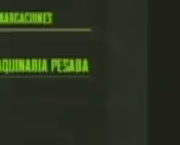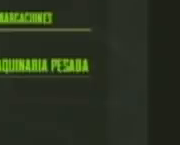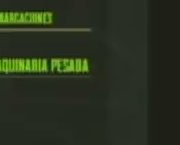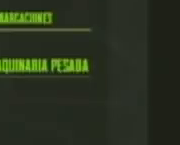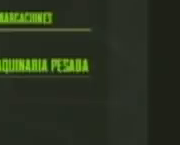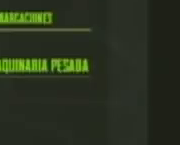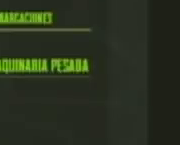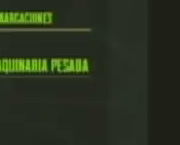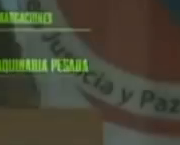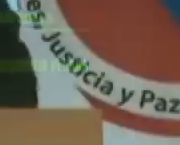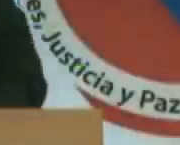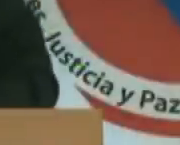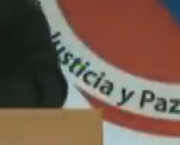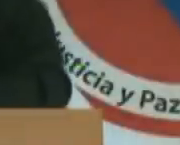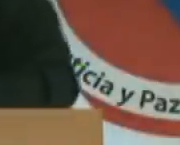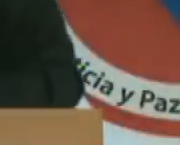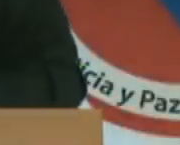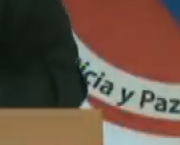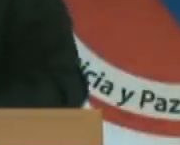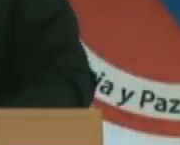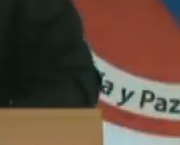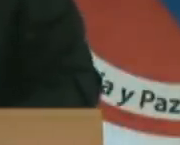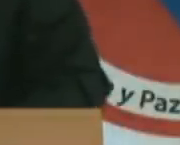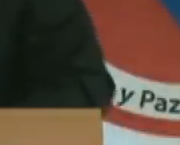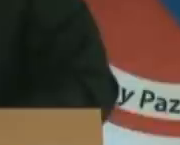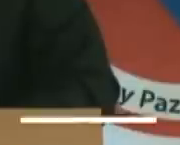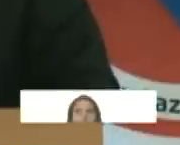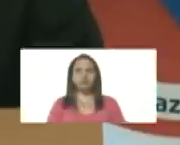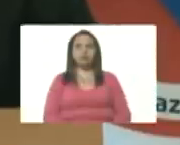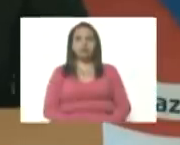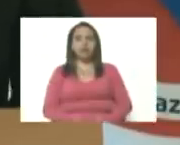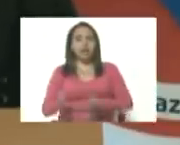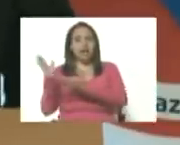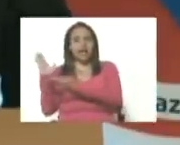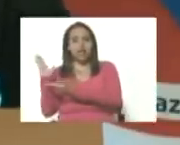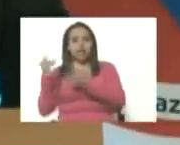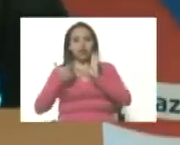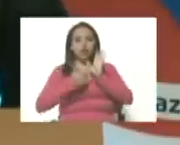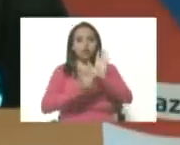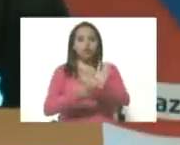Esto demuestra que Venezuela ha ejercido